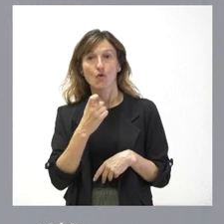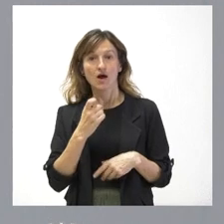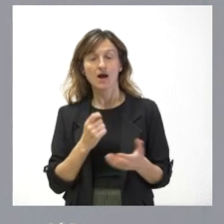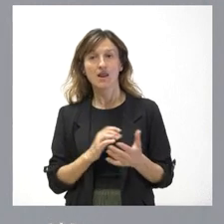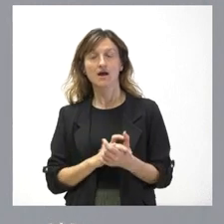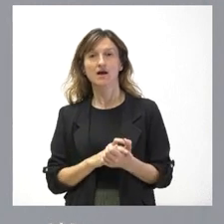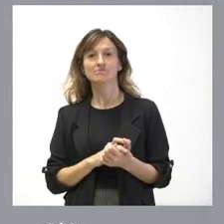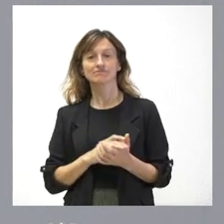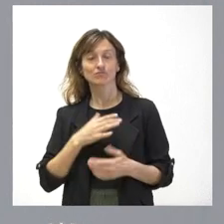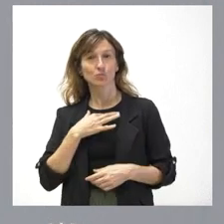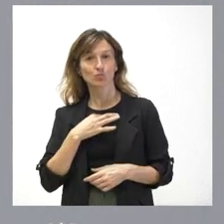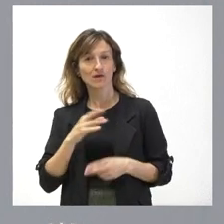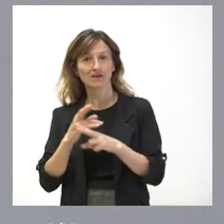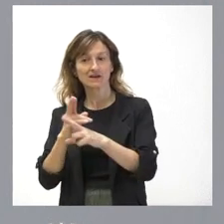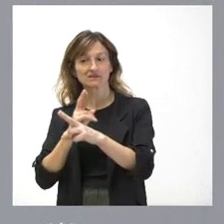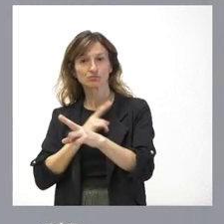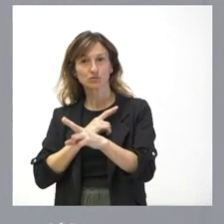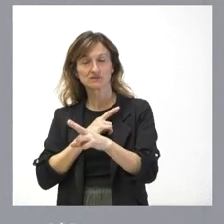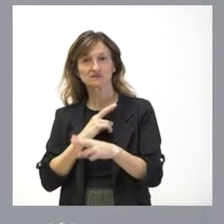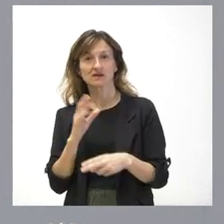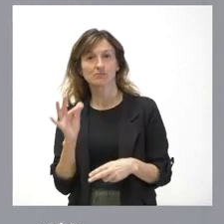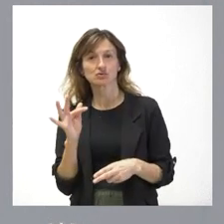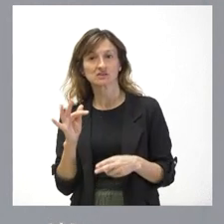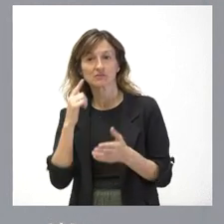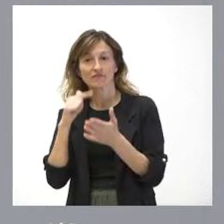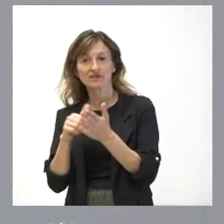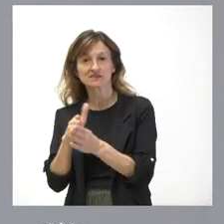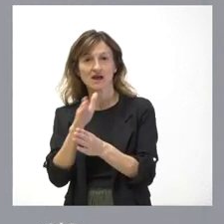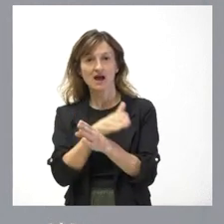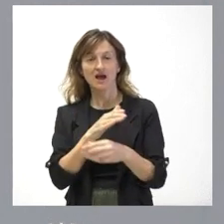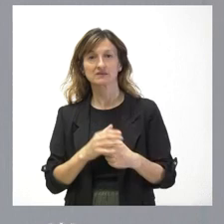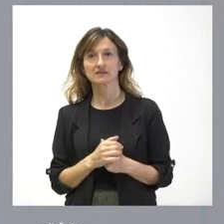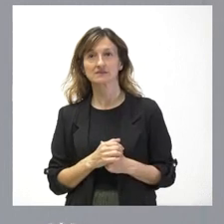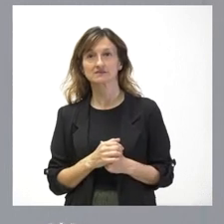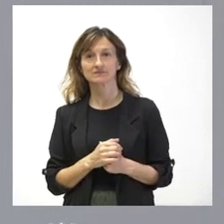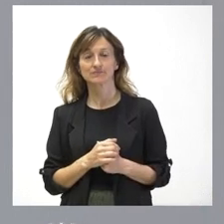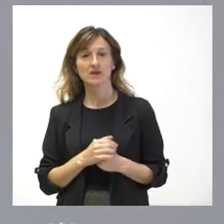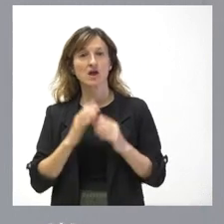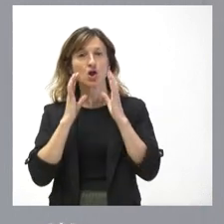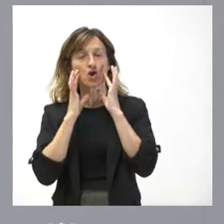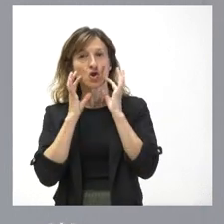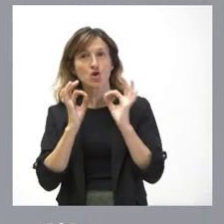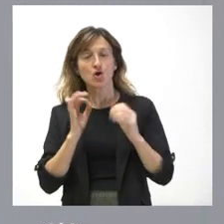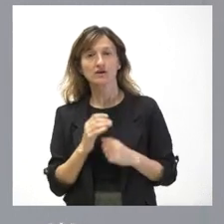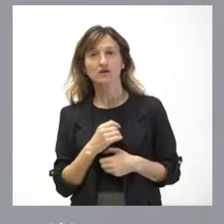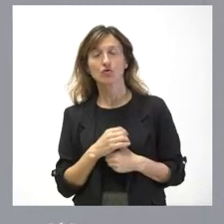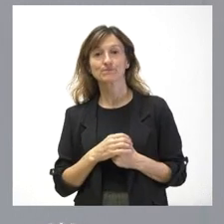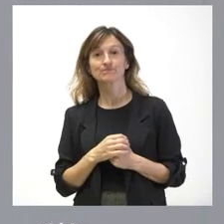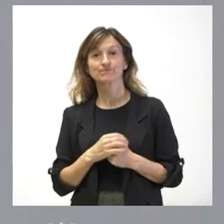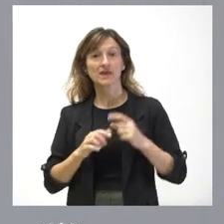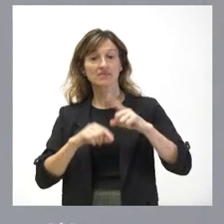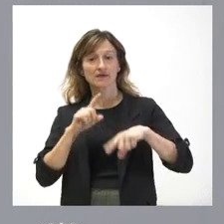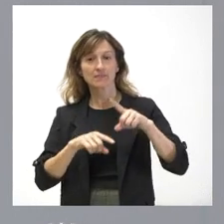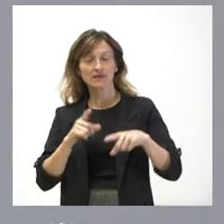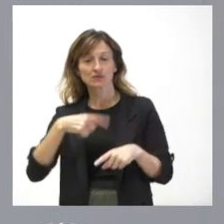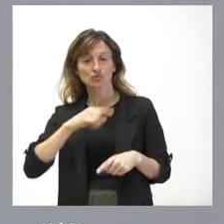tengamos una respuesta está favorable de los grupos antes de esa fecha pero lógicamente en el exo en que vivimos no depende Ya solo de